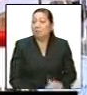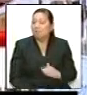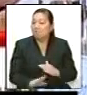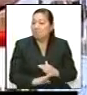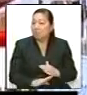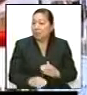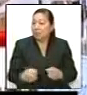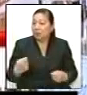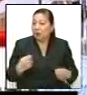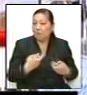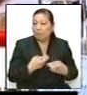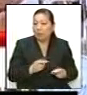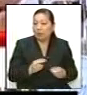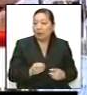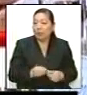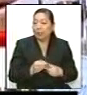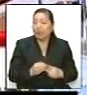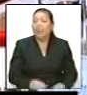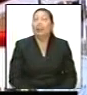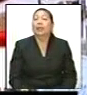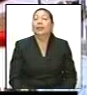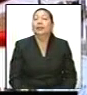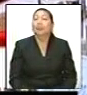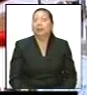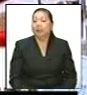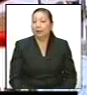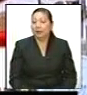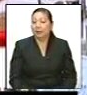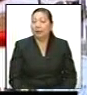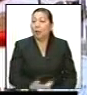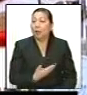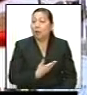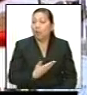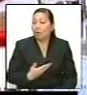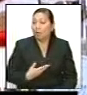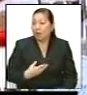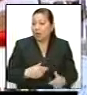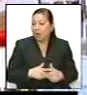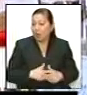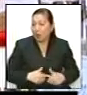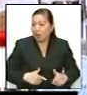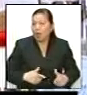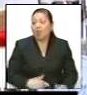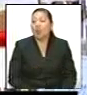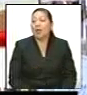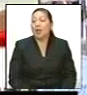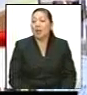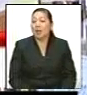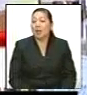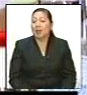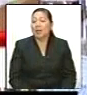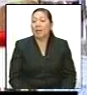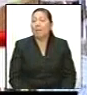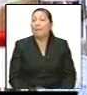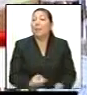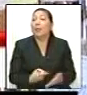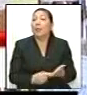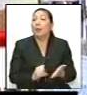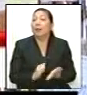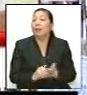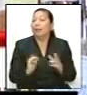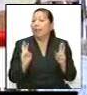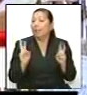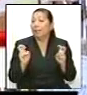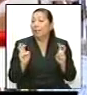inversión pública, especialmente los gobiernos locales y regionales, porque el tema